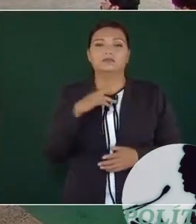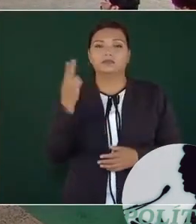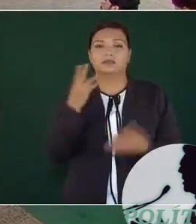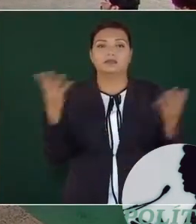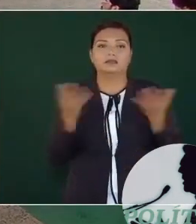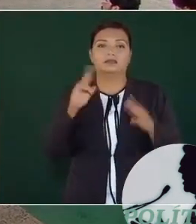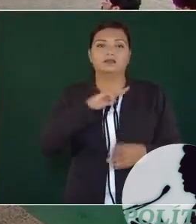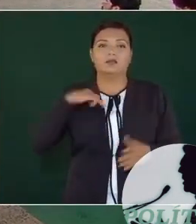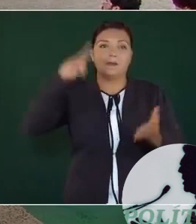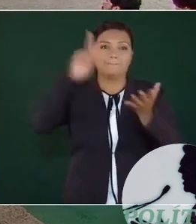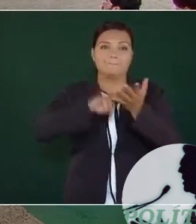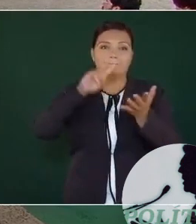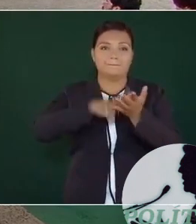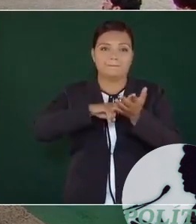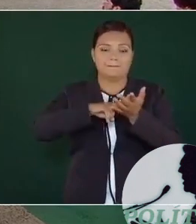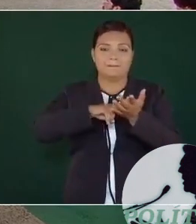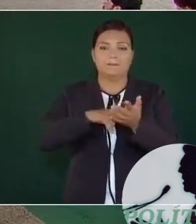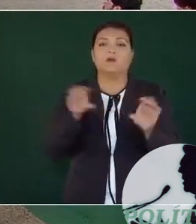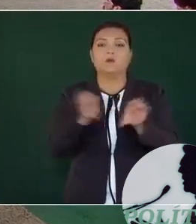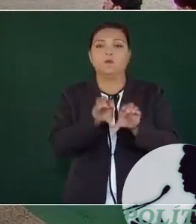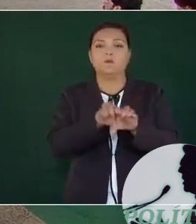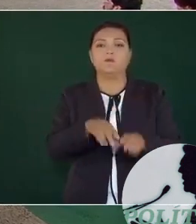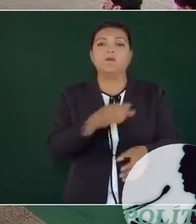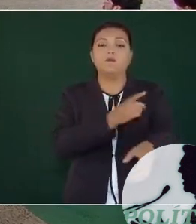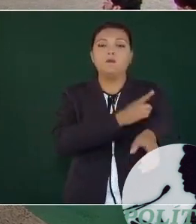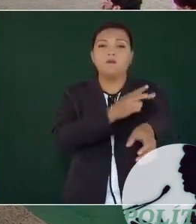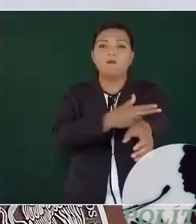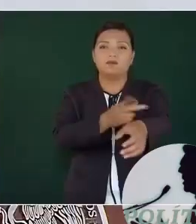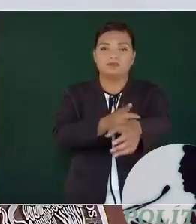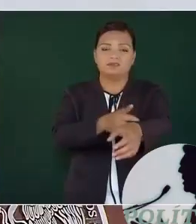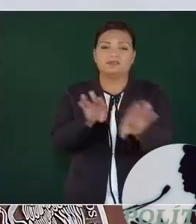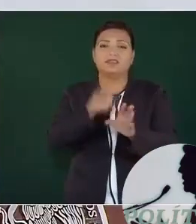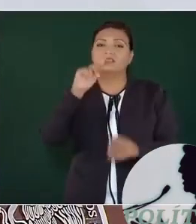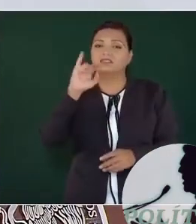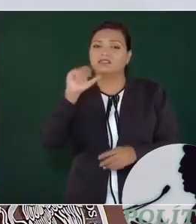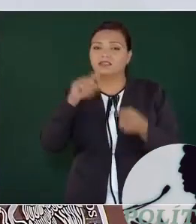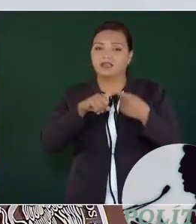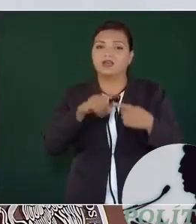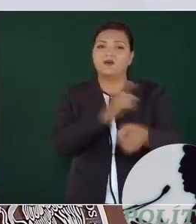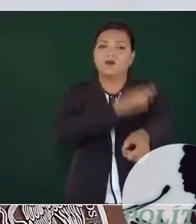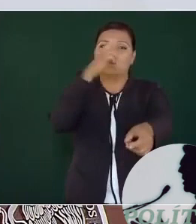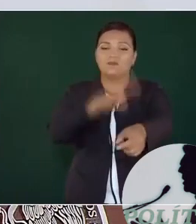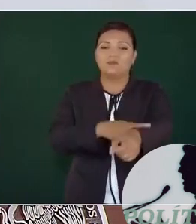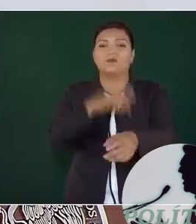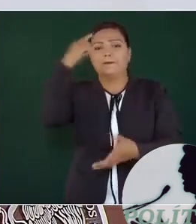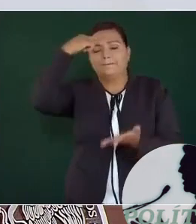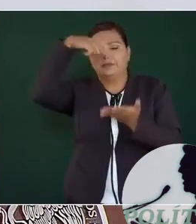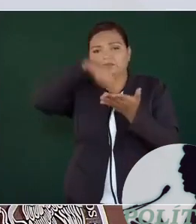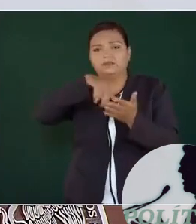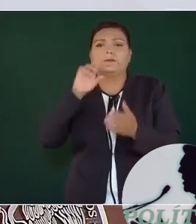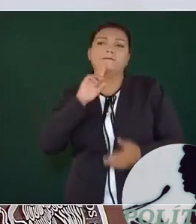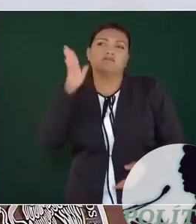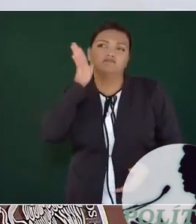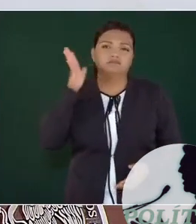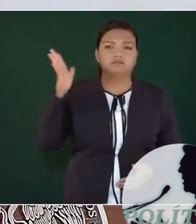aplicando nuestros valores morales, como la honestidad, la ética y el honor, pensando en un